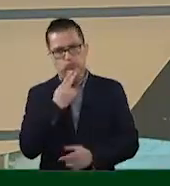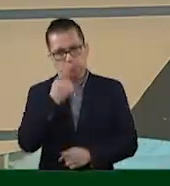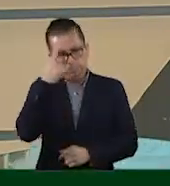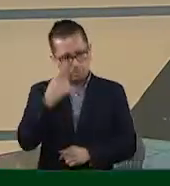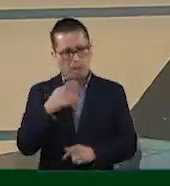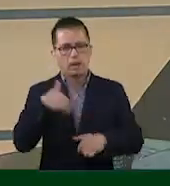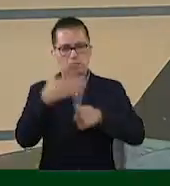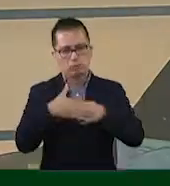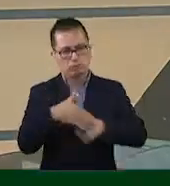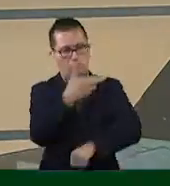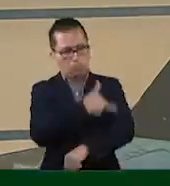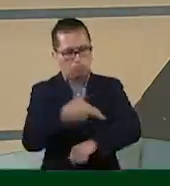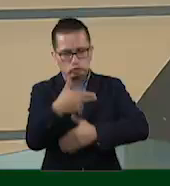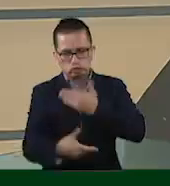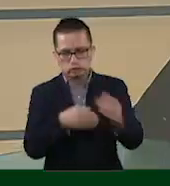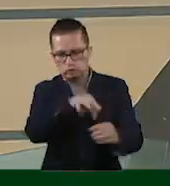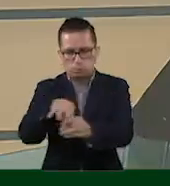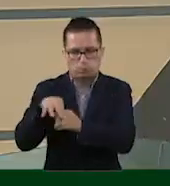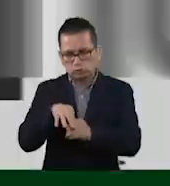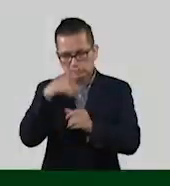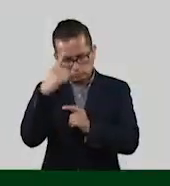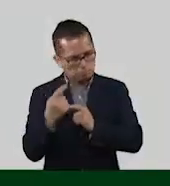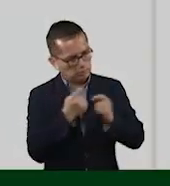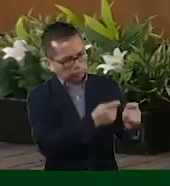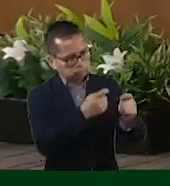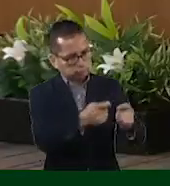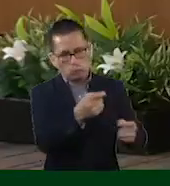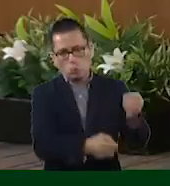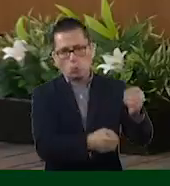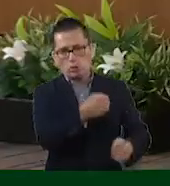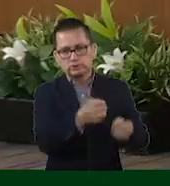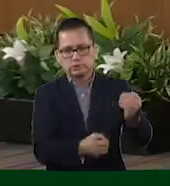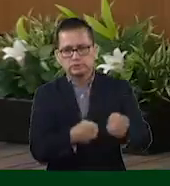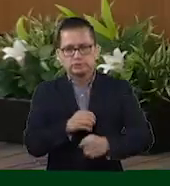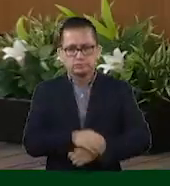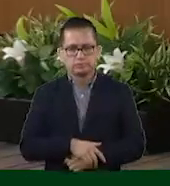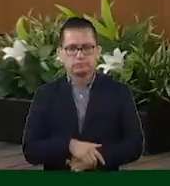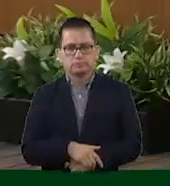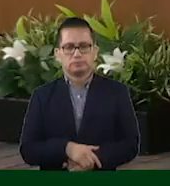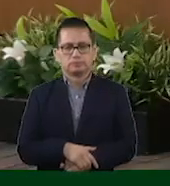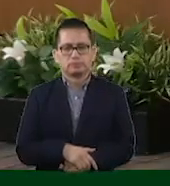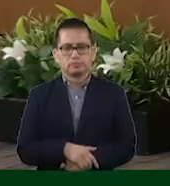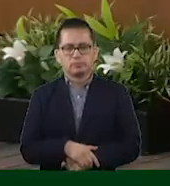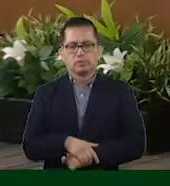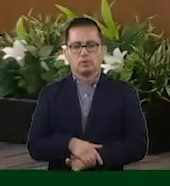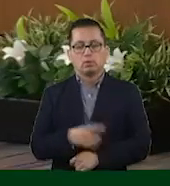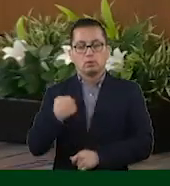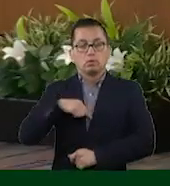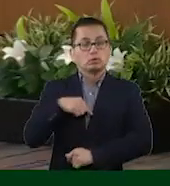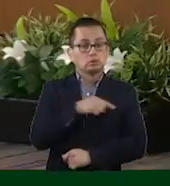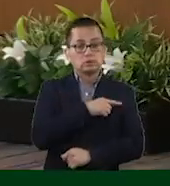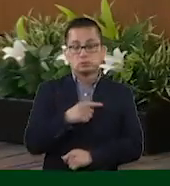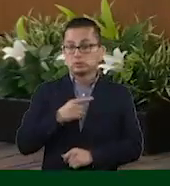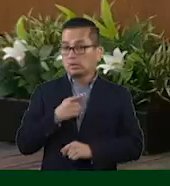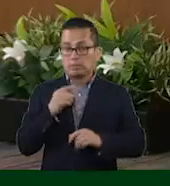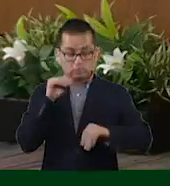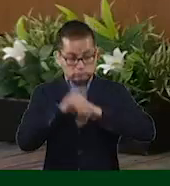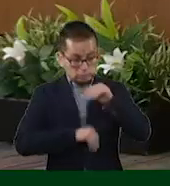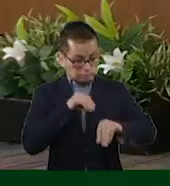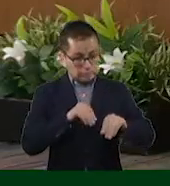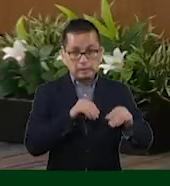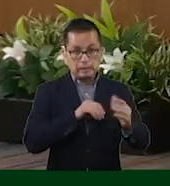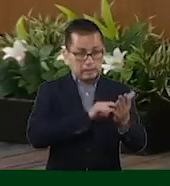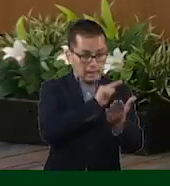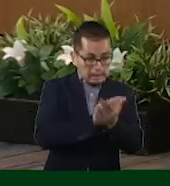electoral de las personas juzgadoras nosotros tenemos que dar el instrumento jurídico necesario al senado